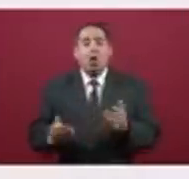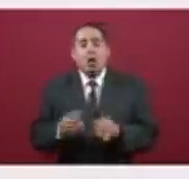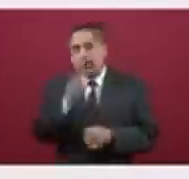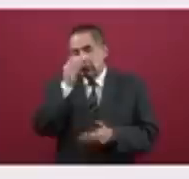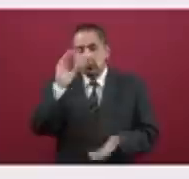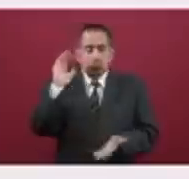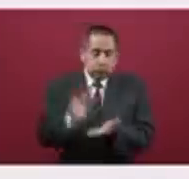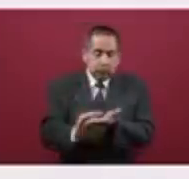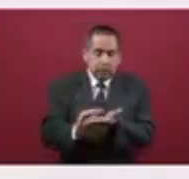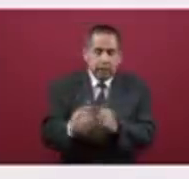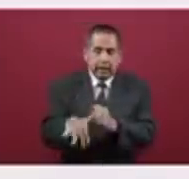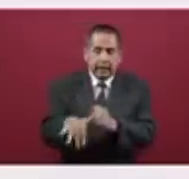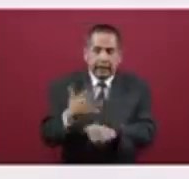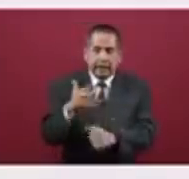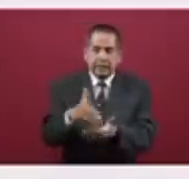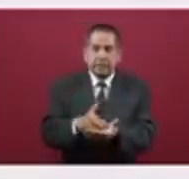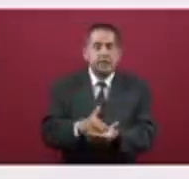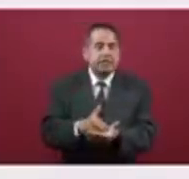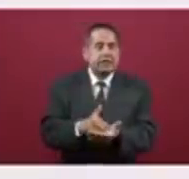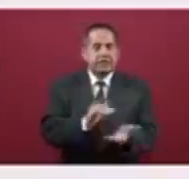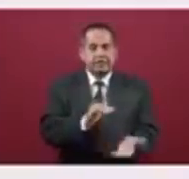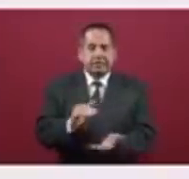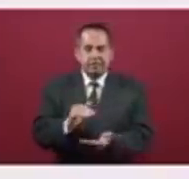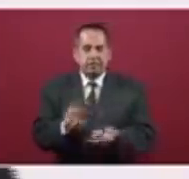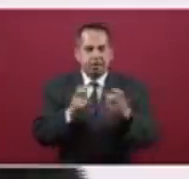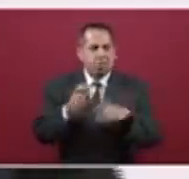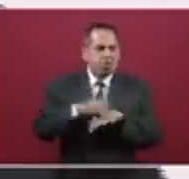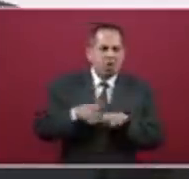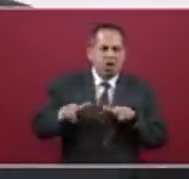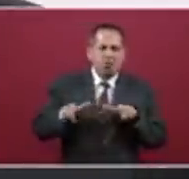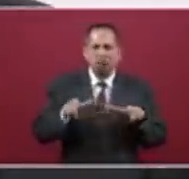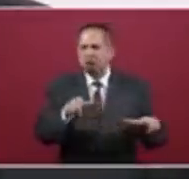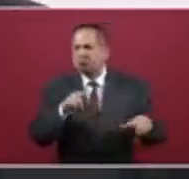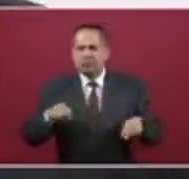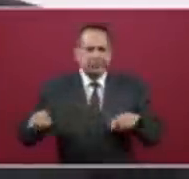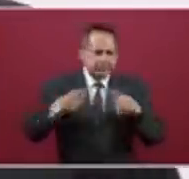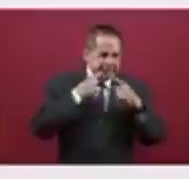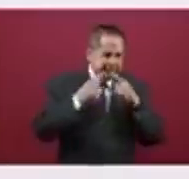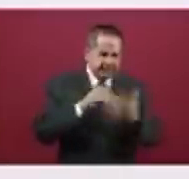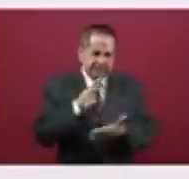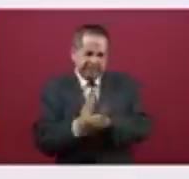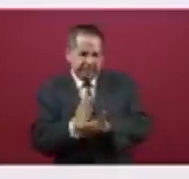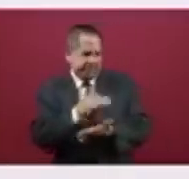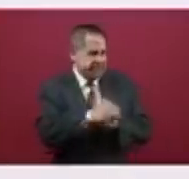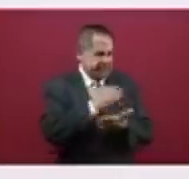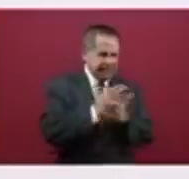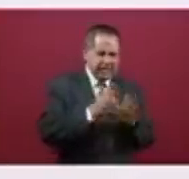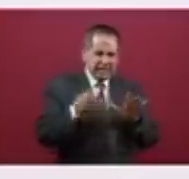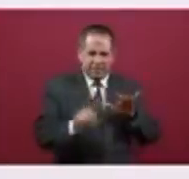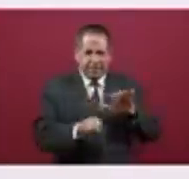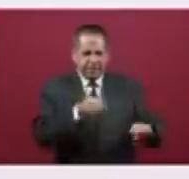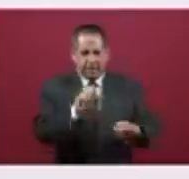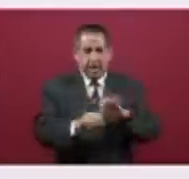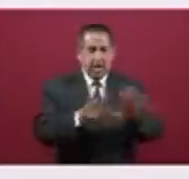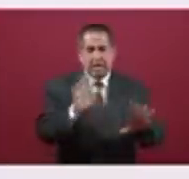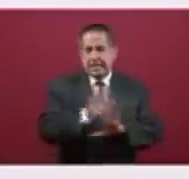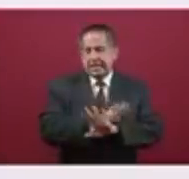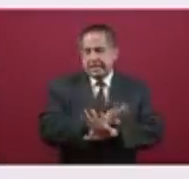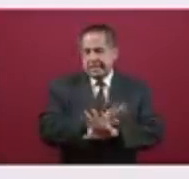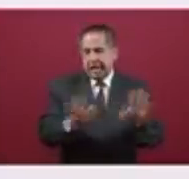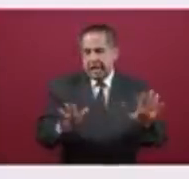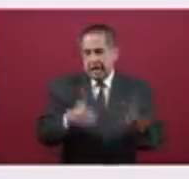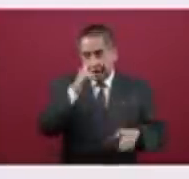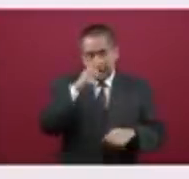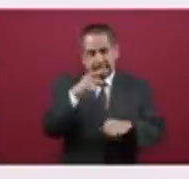barriles como resultado del operativo conjunto para cerrarle el paso a este tolerado y